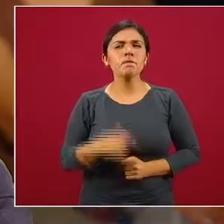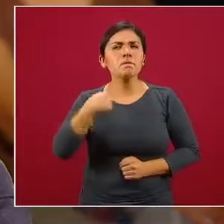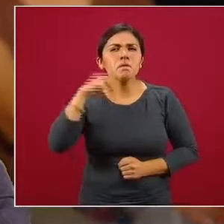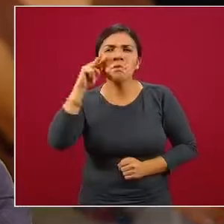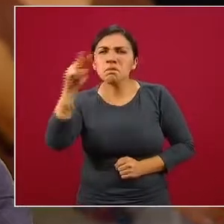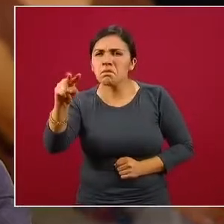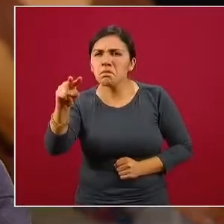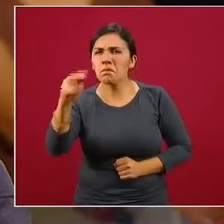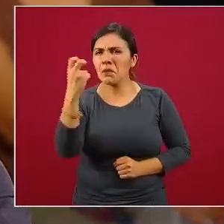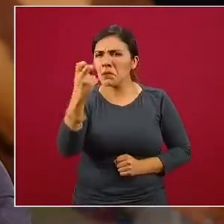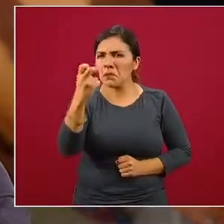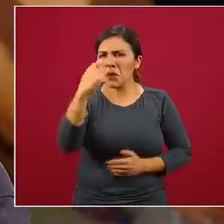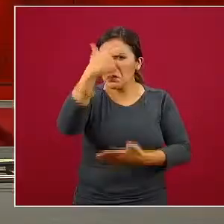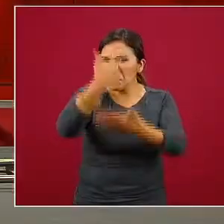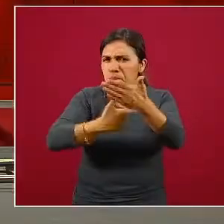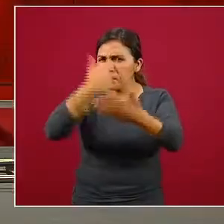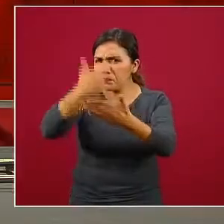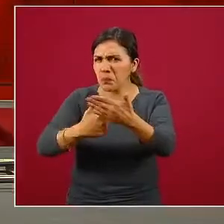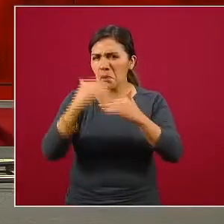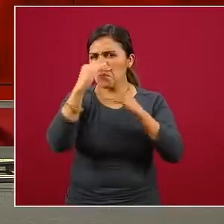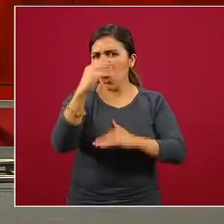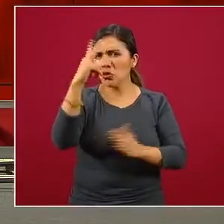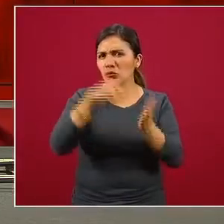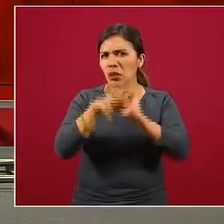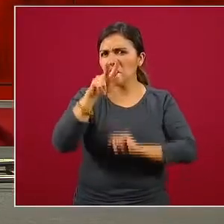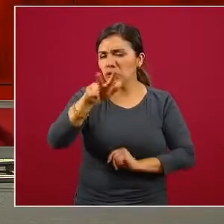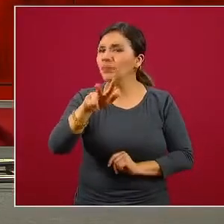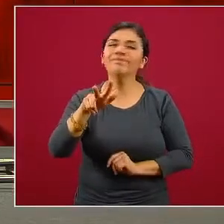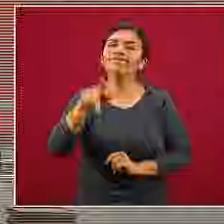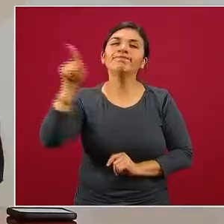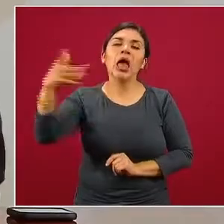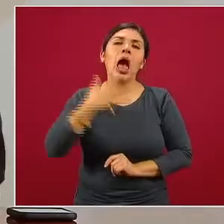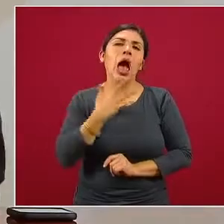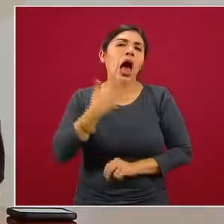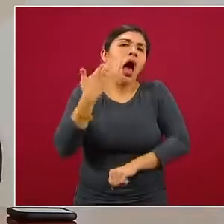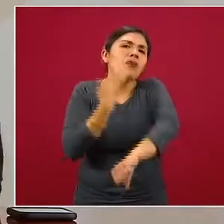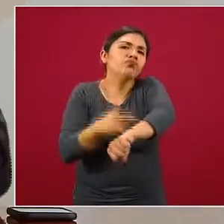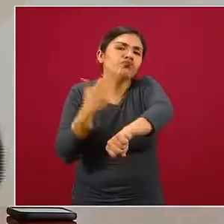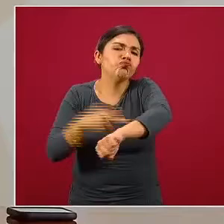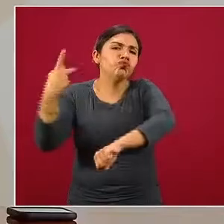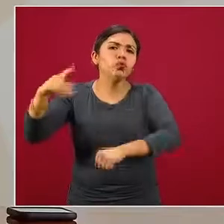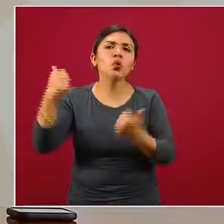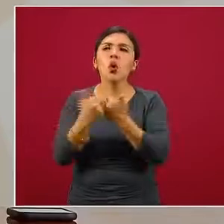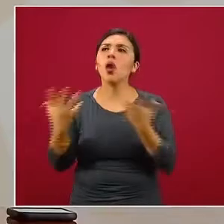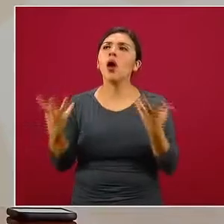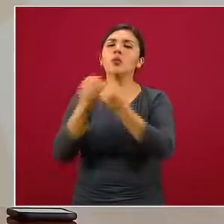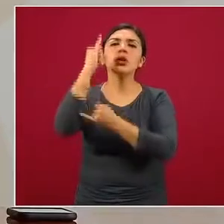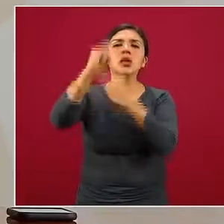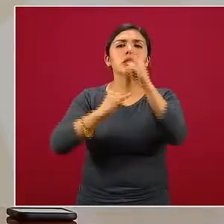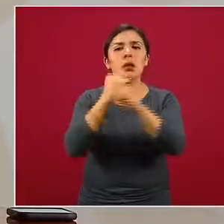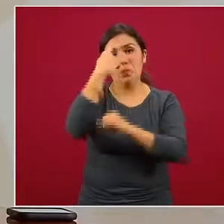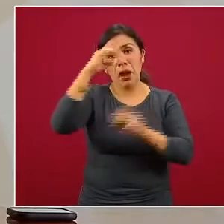2018, ¿o estoy equivocado? Hay un proceso precisamente muy riguroso que sigue estándares internacionales de